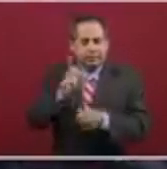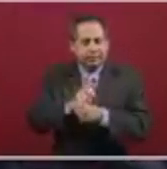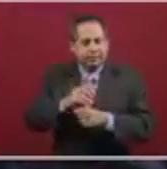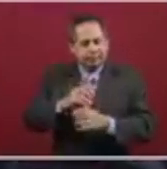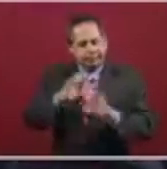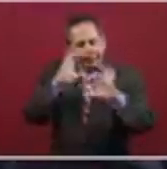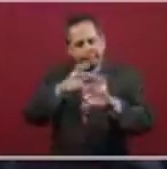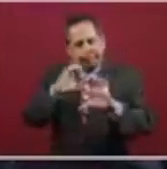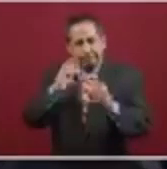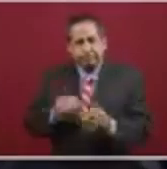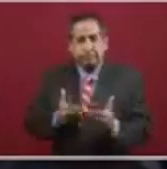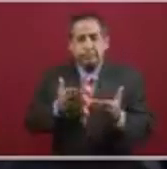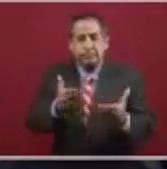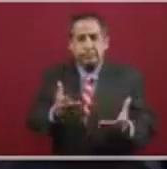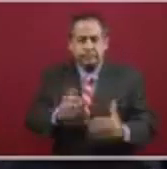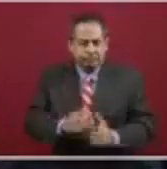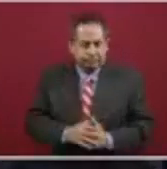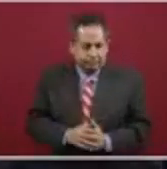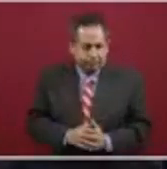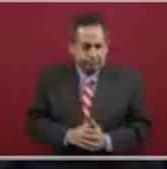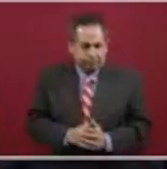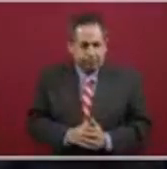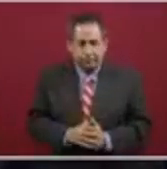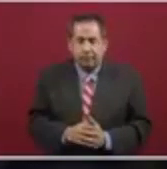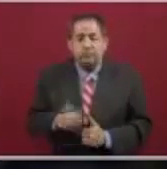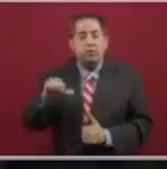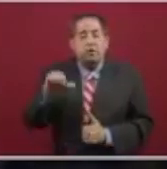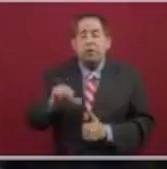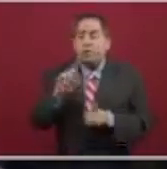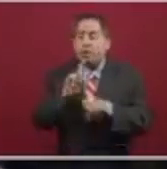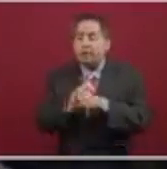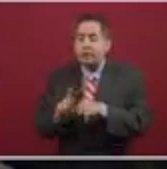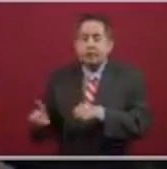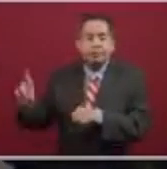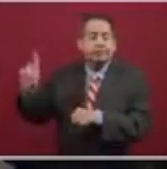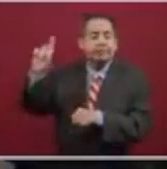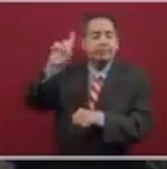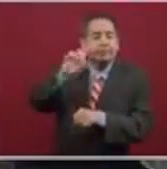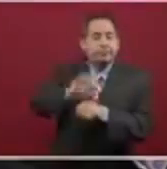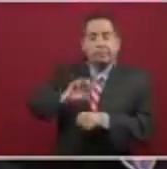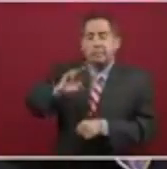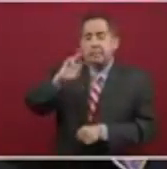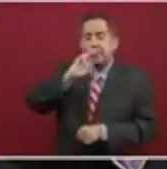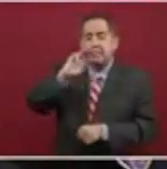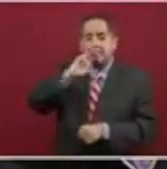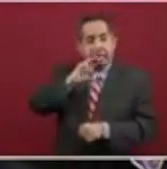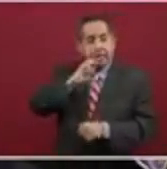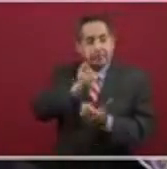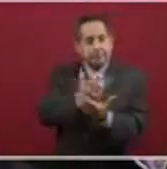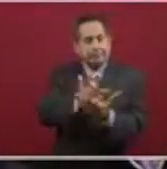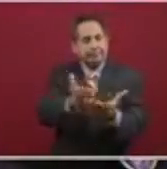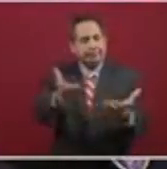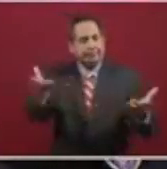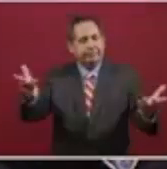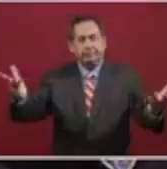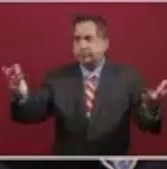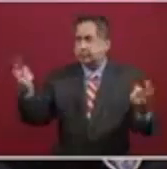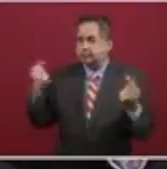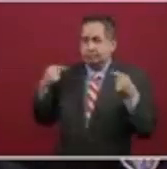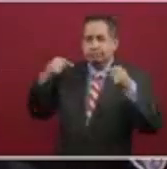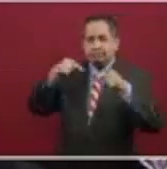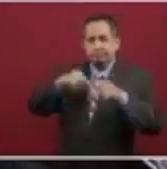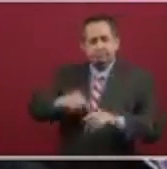adornar. Hoy por ser Día de las Madres le